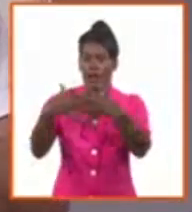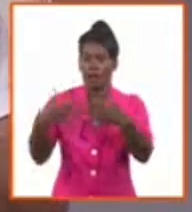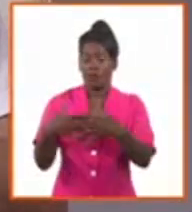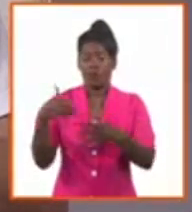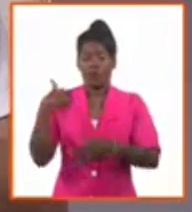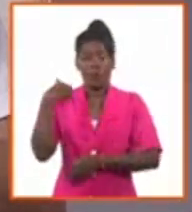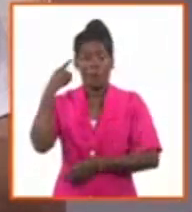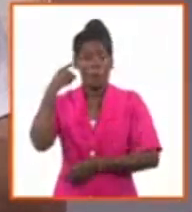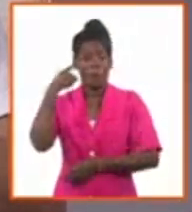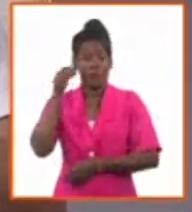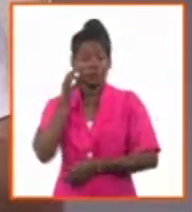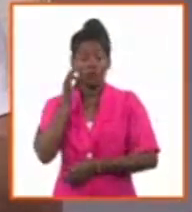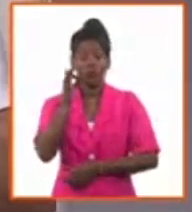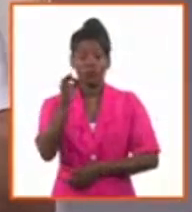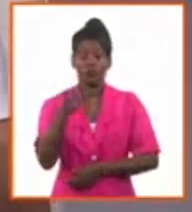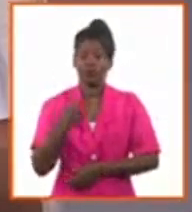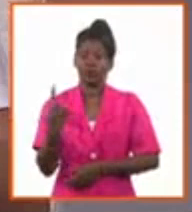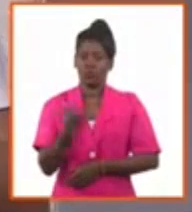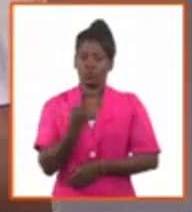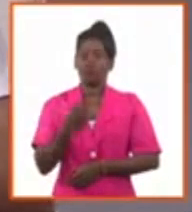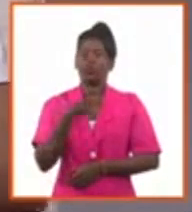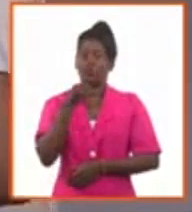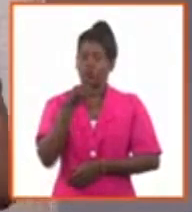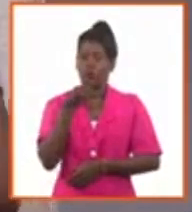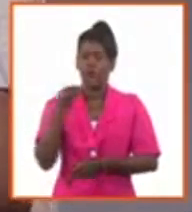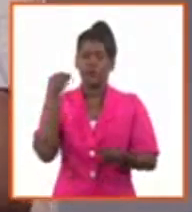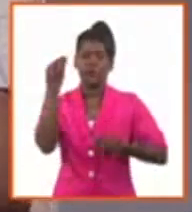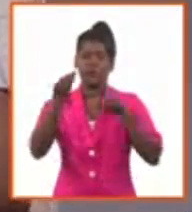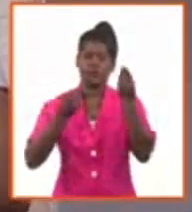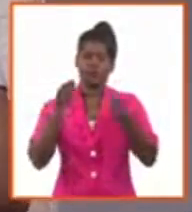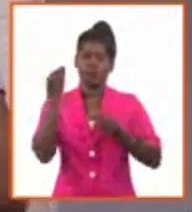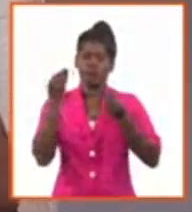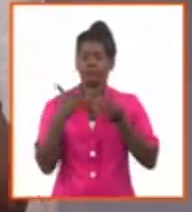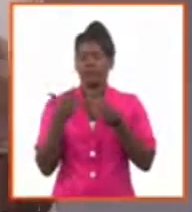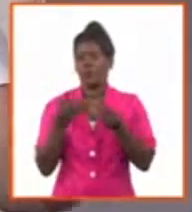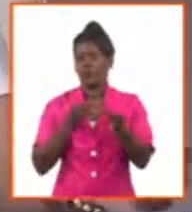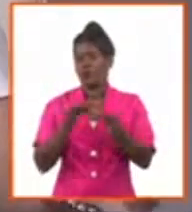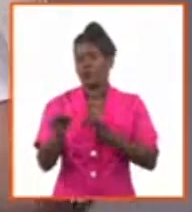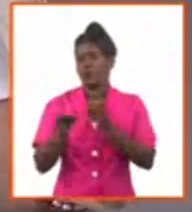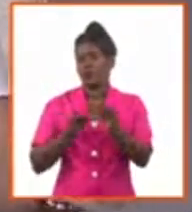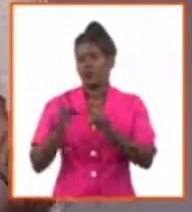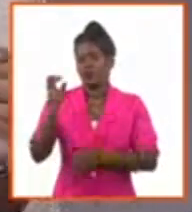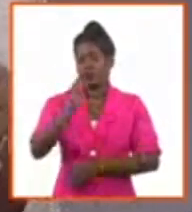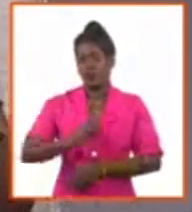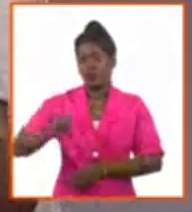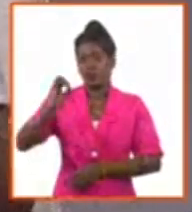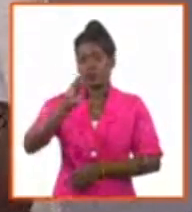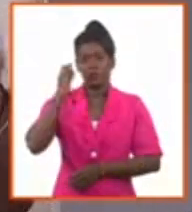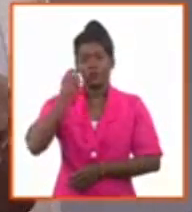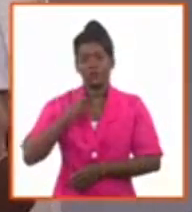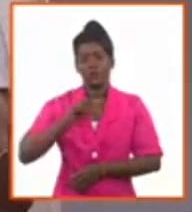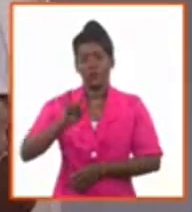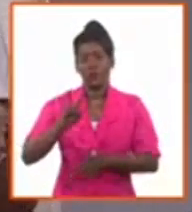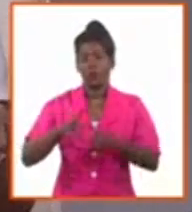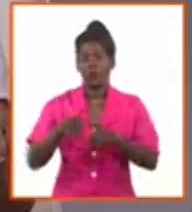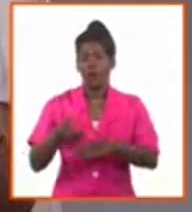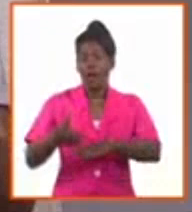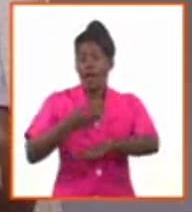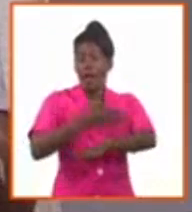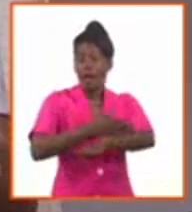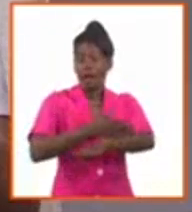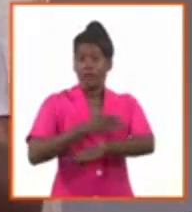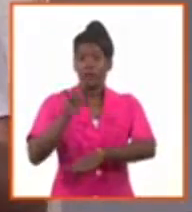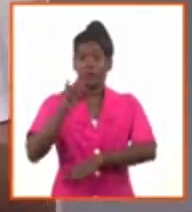este 10º Congreso sea un análisis también profundo sobre el funcionamiento de la organización desde su 9º Congreso,